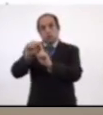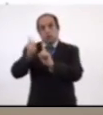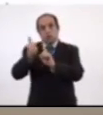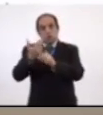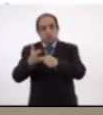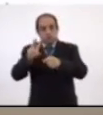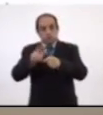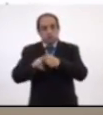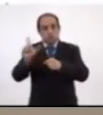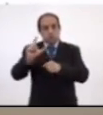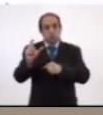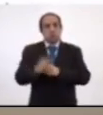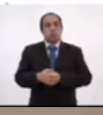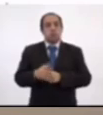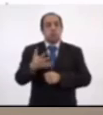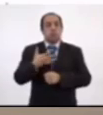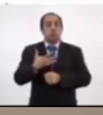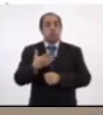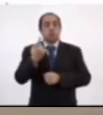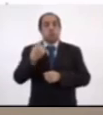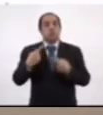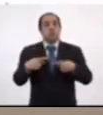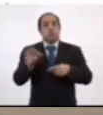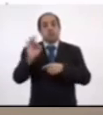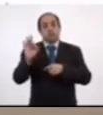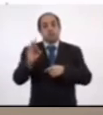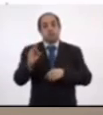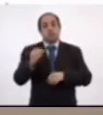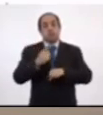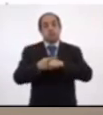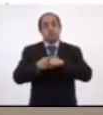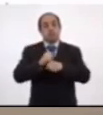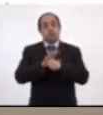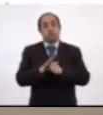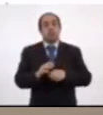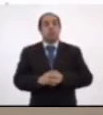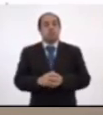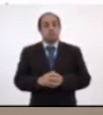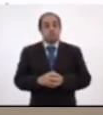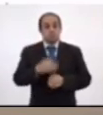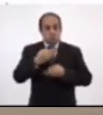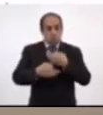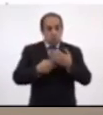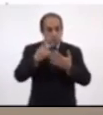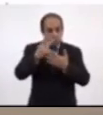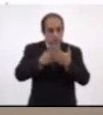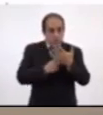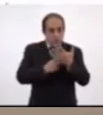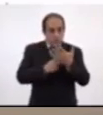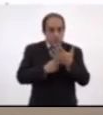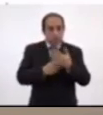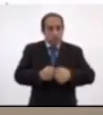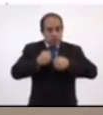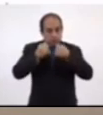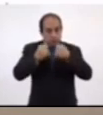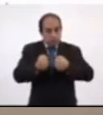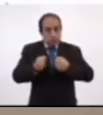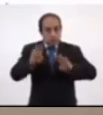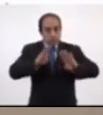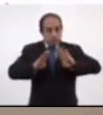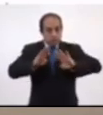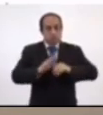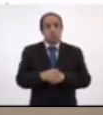otros hospitales cuando se trate de un paciente sospechoso COVID. Todos los protocolos de bioseguridad se mantienen, se